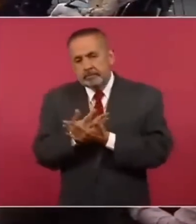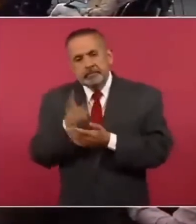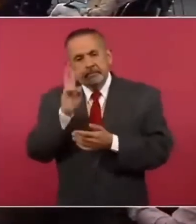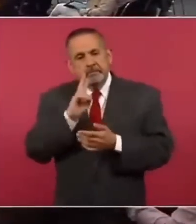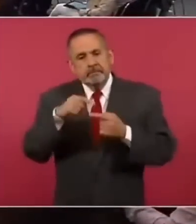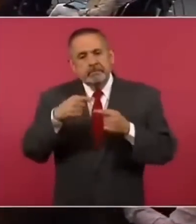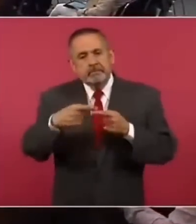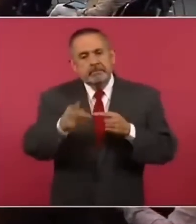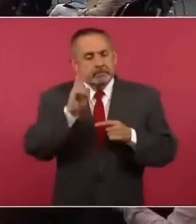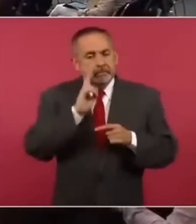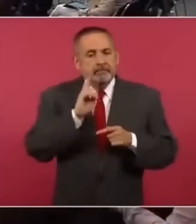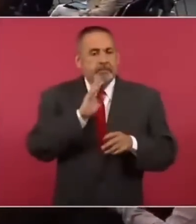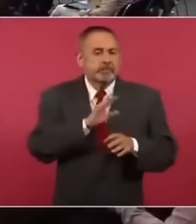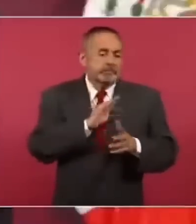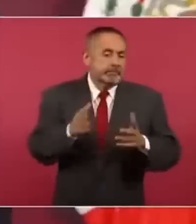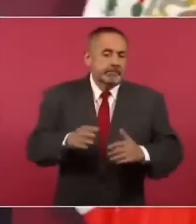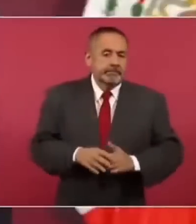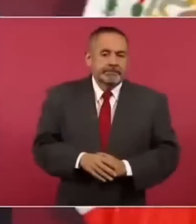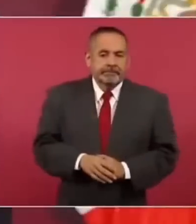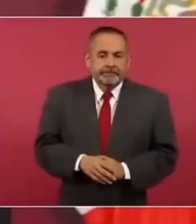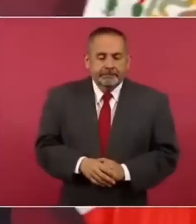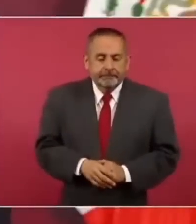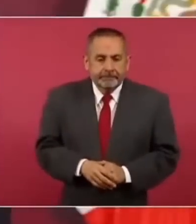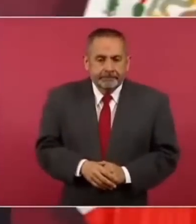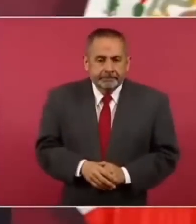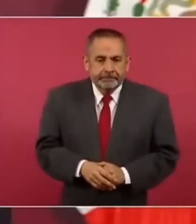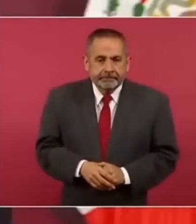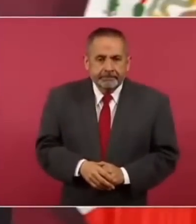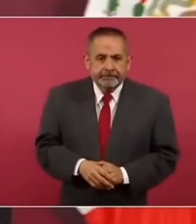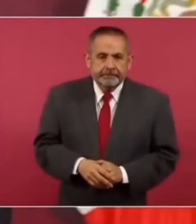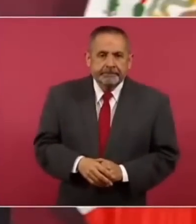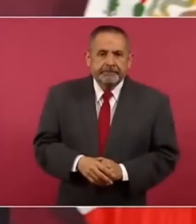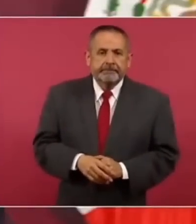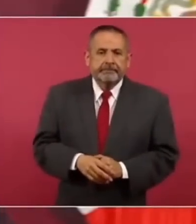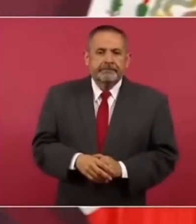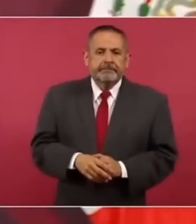resuelve. En el caso de